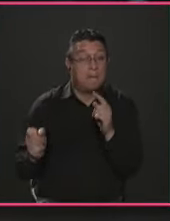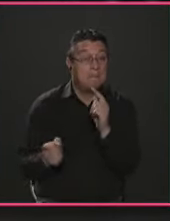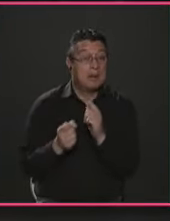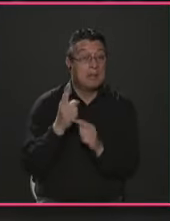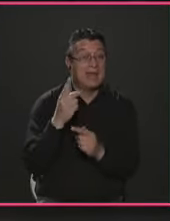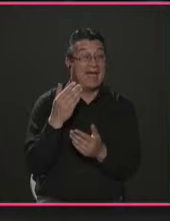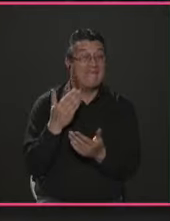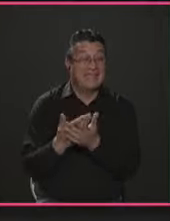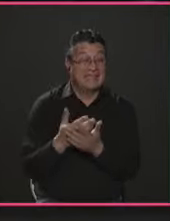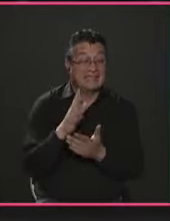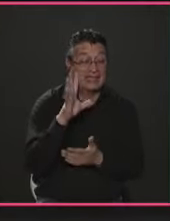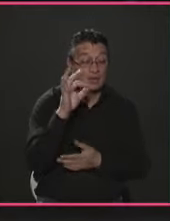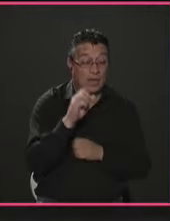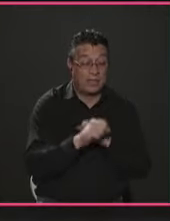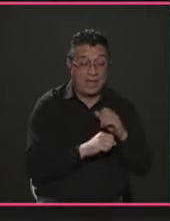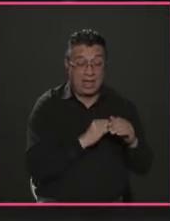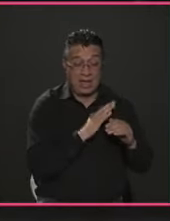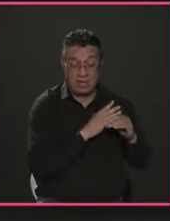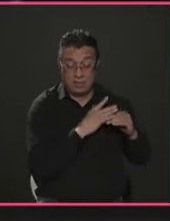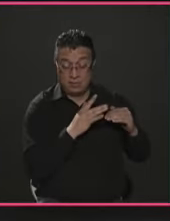vez en 50